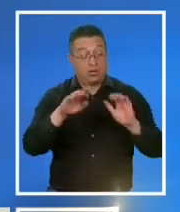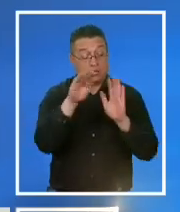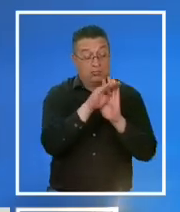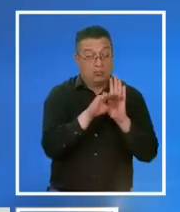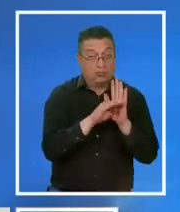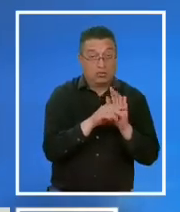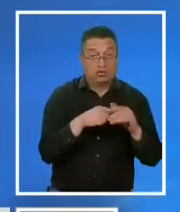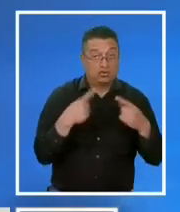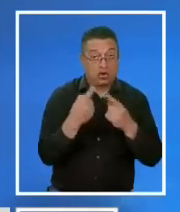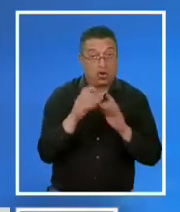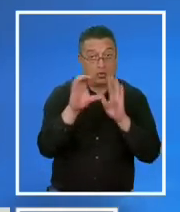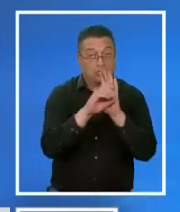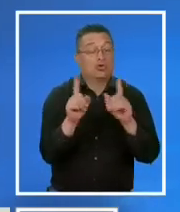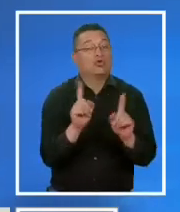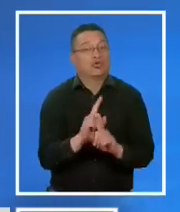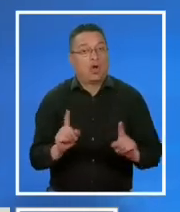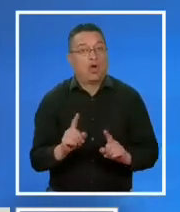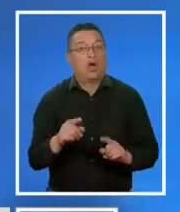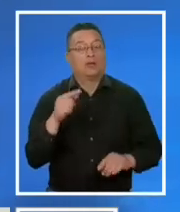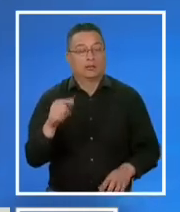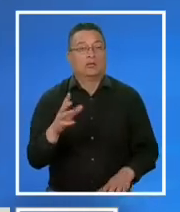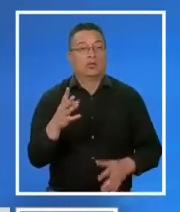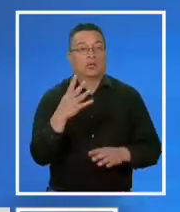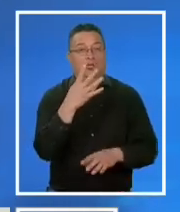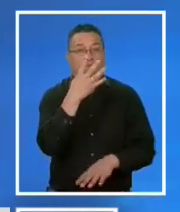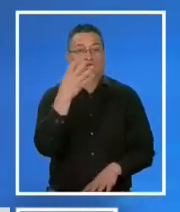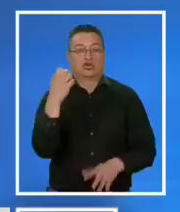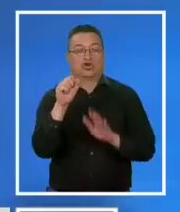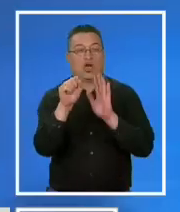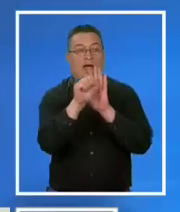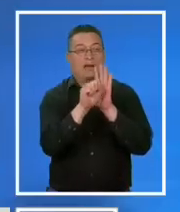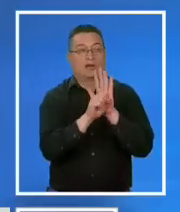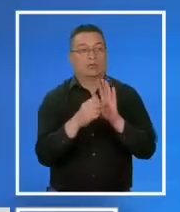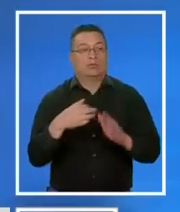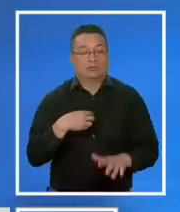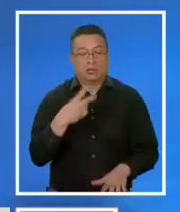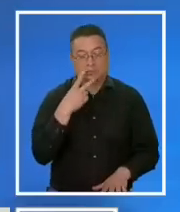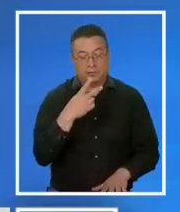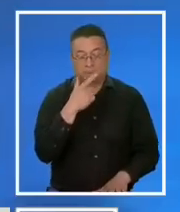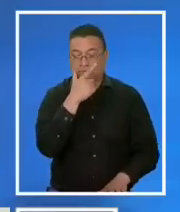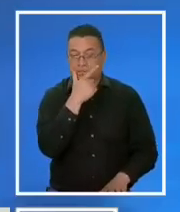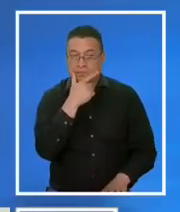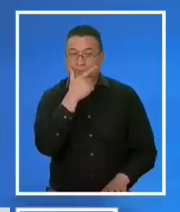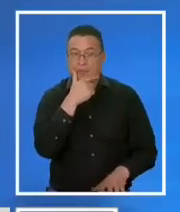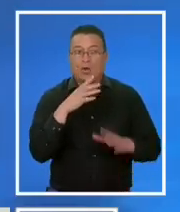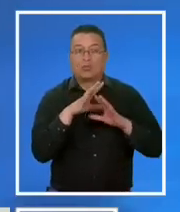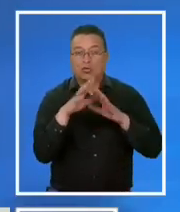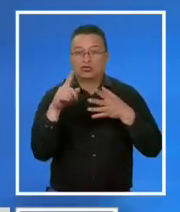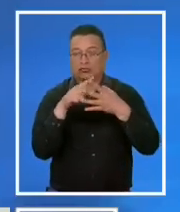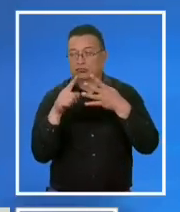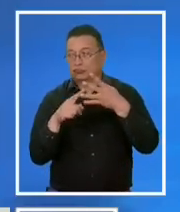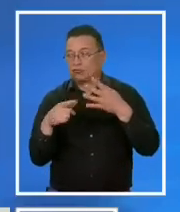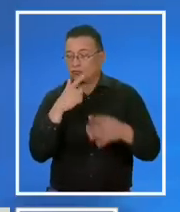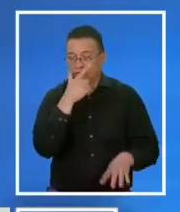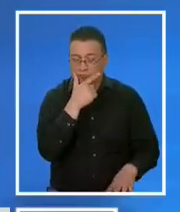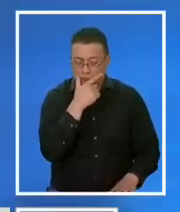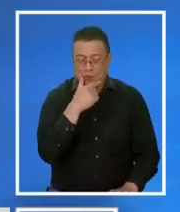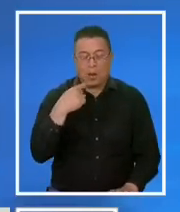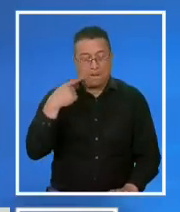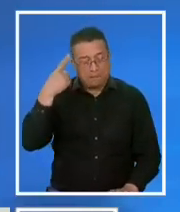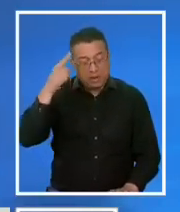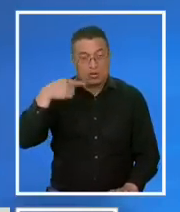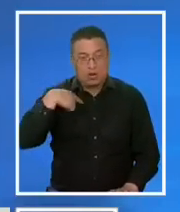íntegro de la Constitución Por cierto una constitución de cuatrocientos artículos yo personalmente tenía reparo con muchos de ellos pero también